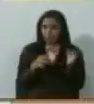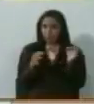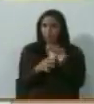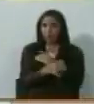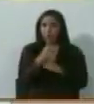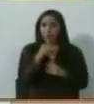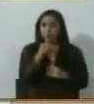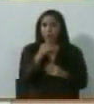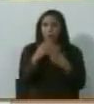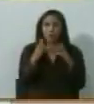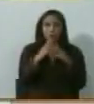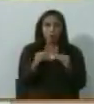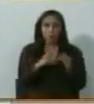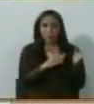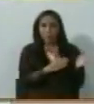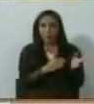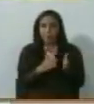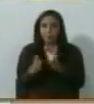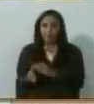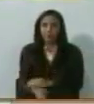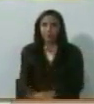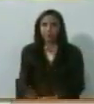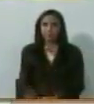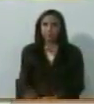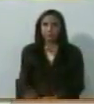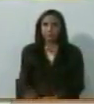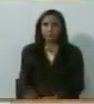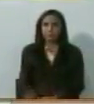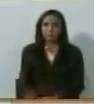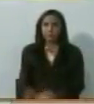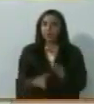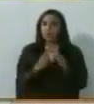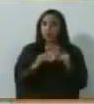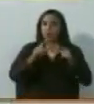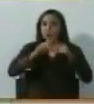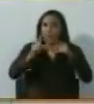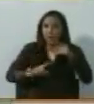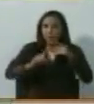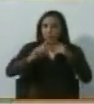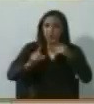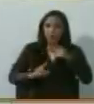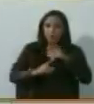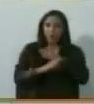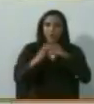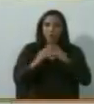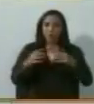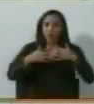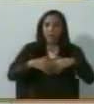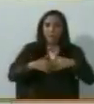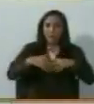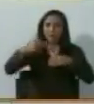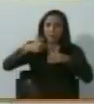tienen planificado sobre instalaciones eléctricas, instalaciones de PDVSA,